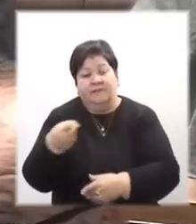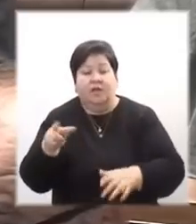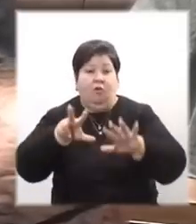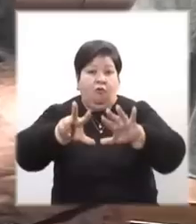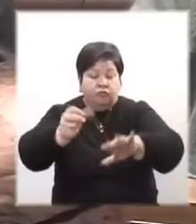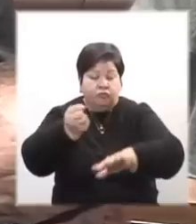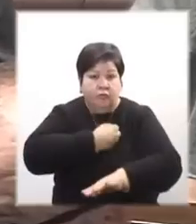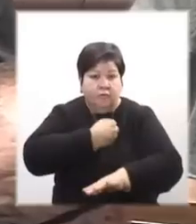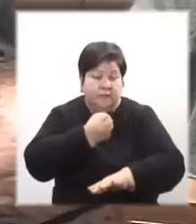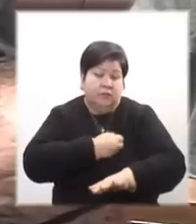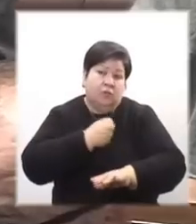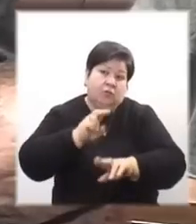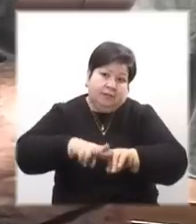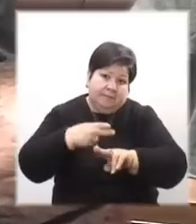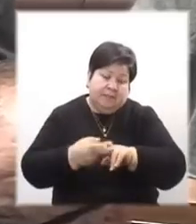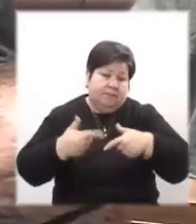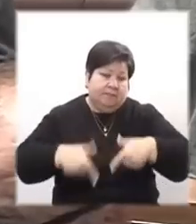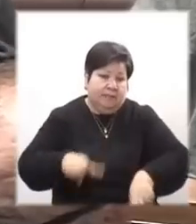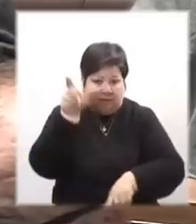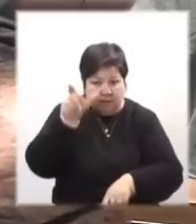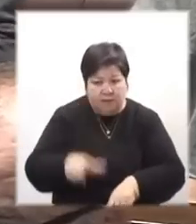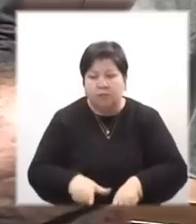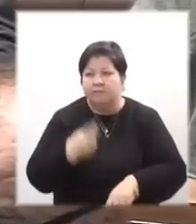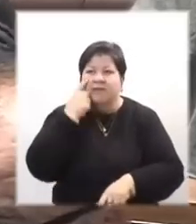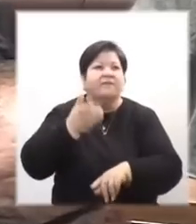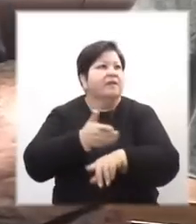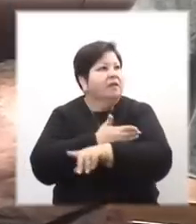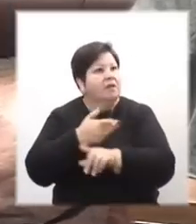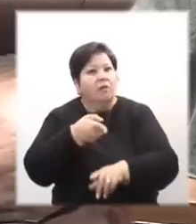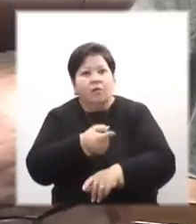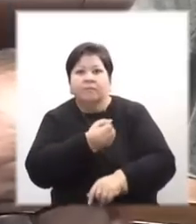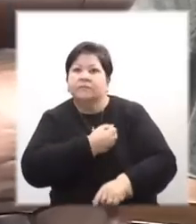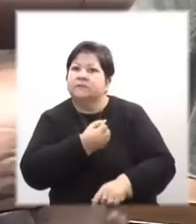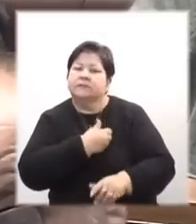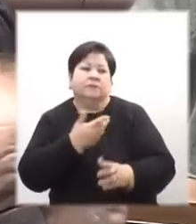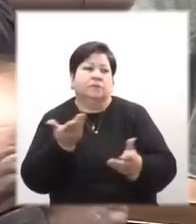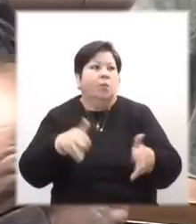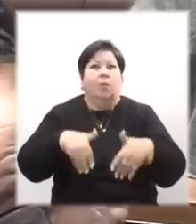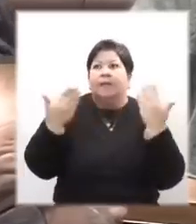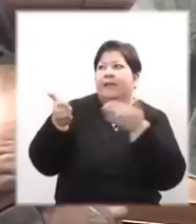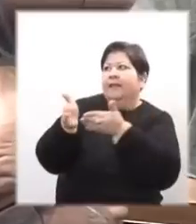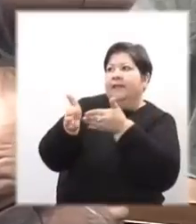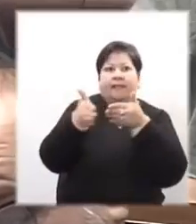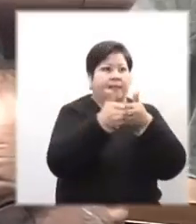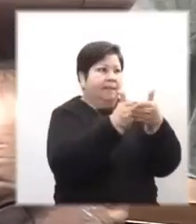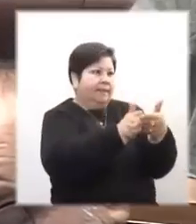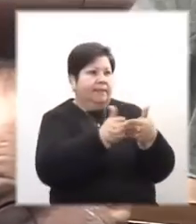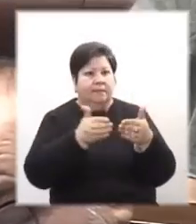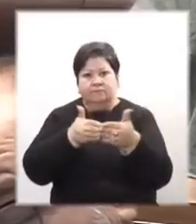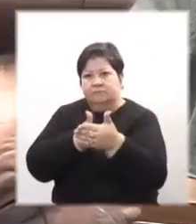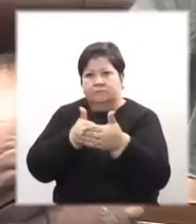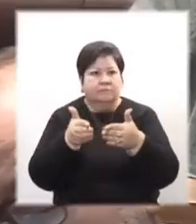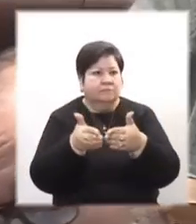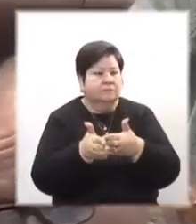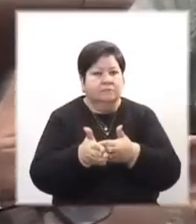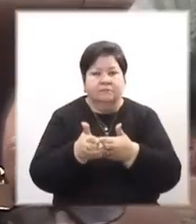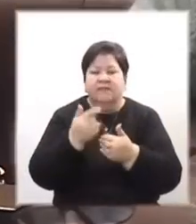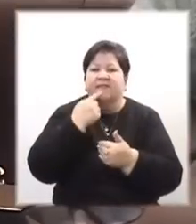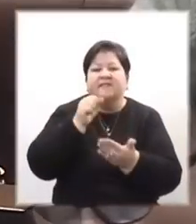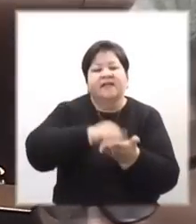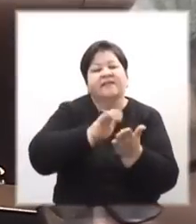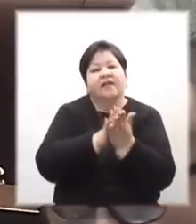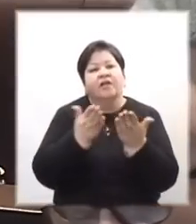8 homicidios, el ministro reiteró: no podemos prever estos homicidios que suceden a veces en cualquier esquina. Lo consignó La